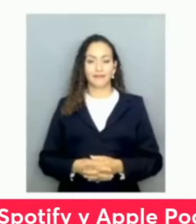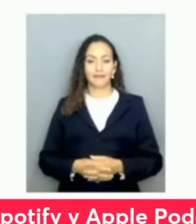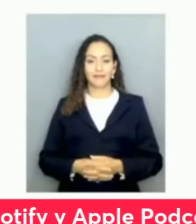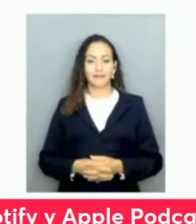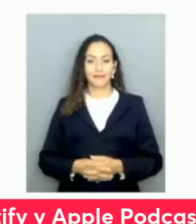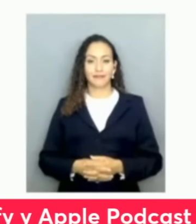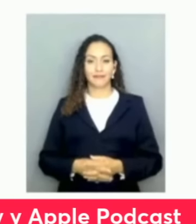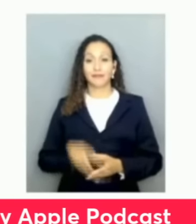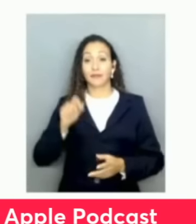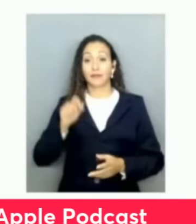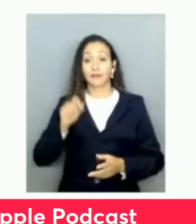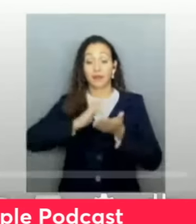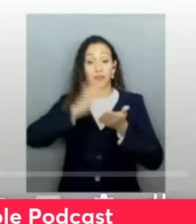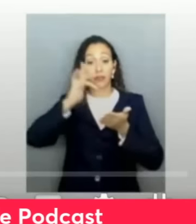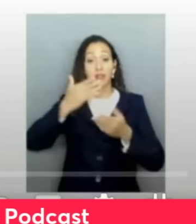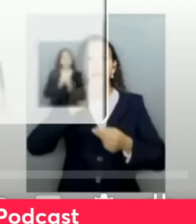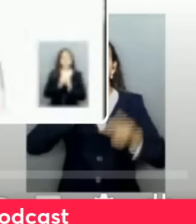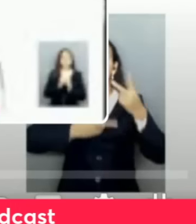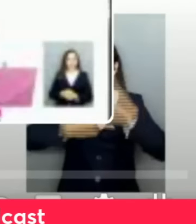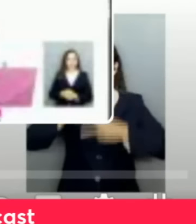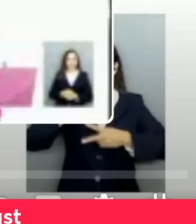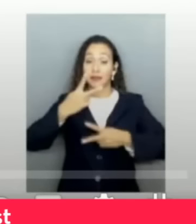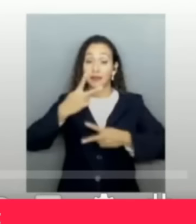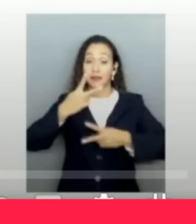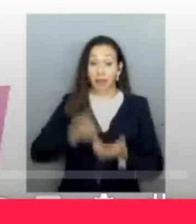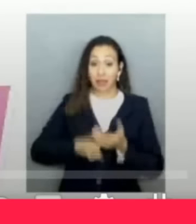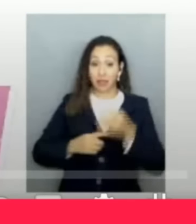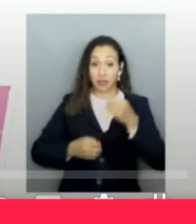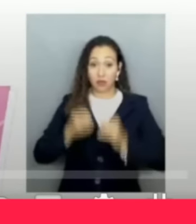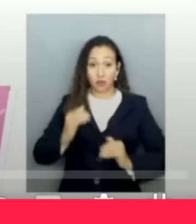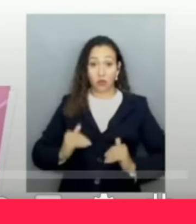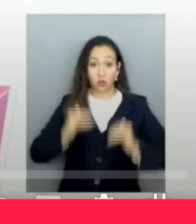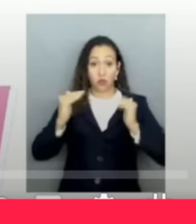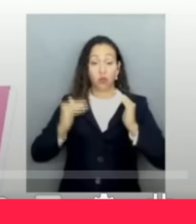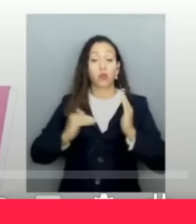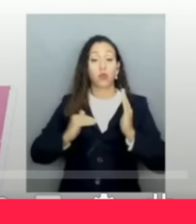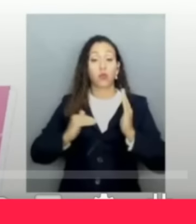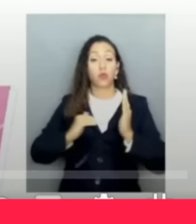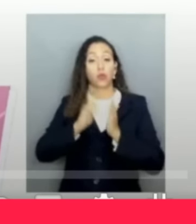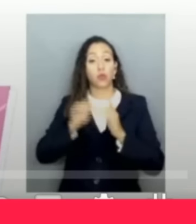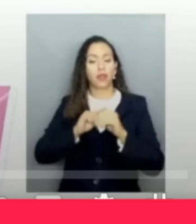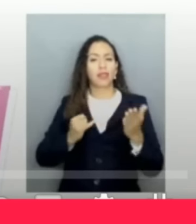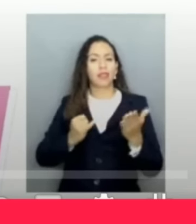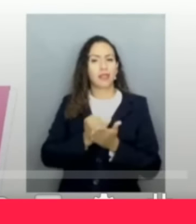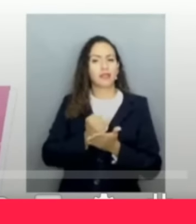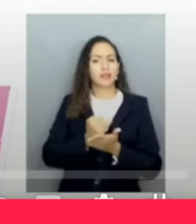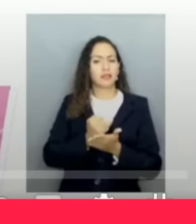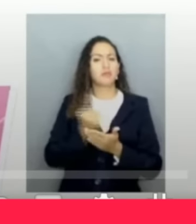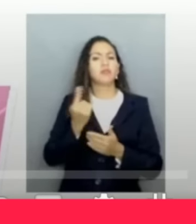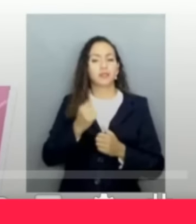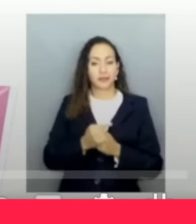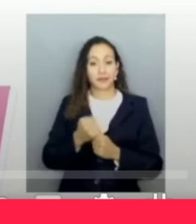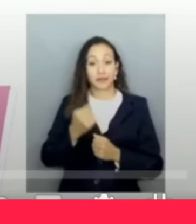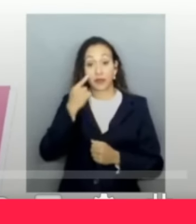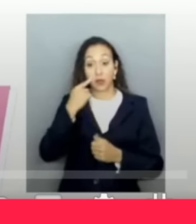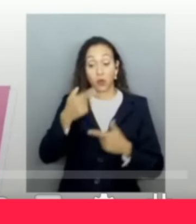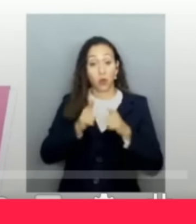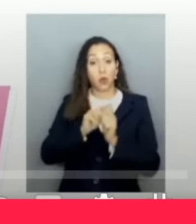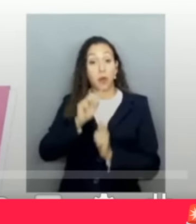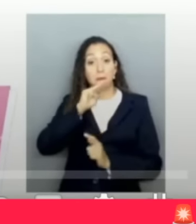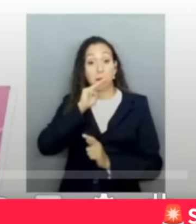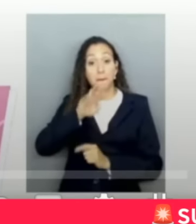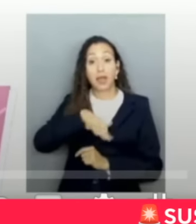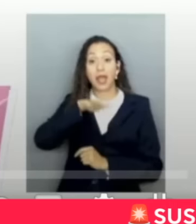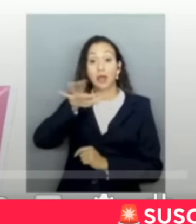doy también la más cordial bienvenida a las y los a un grupo de madres buscadoras provenientes de los